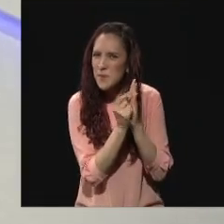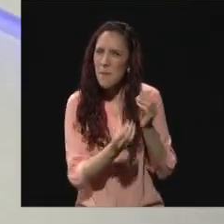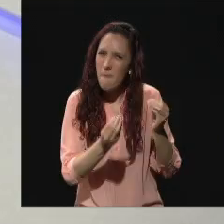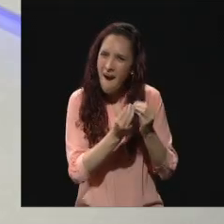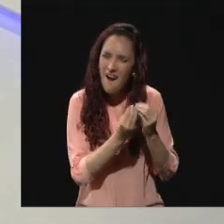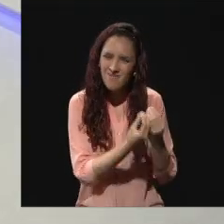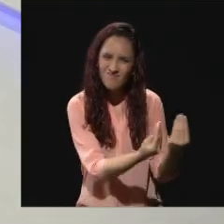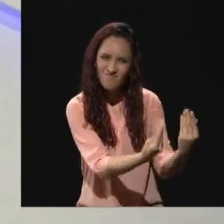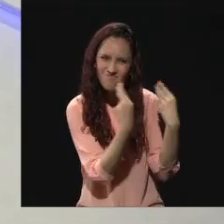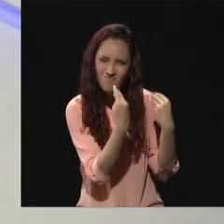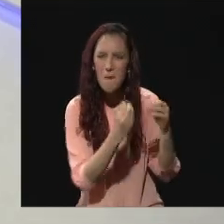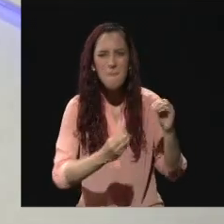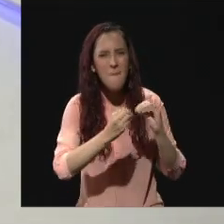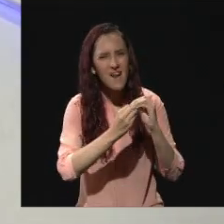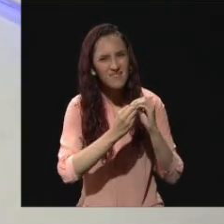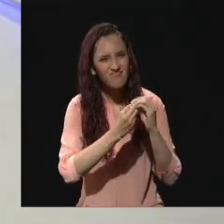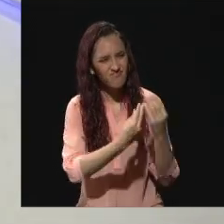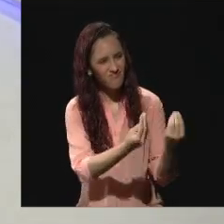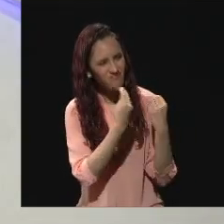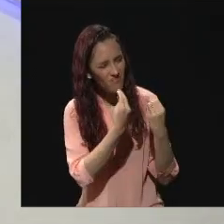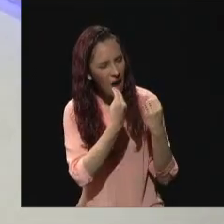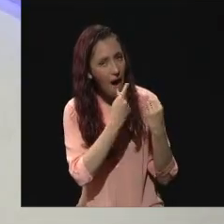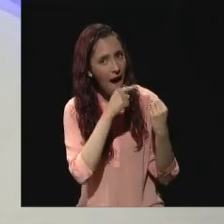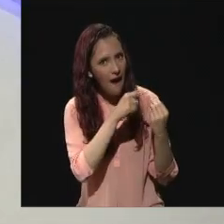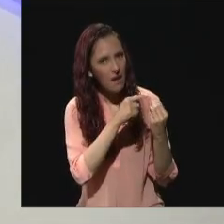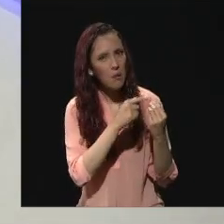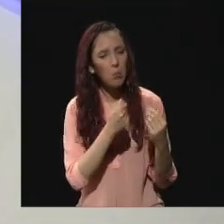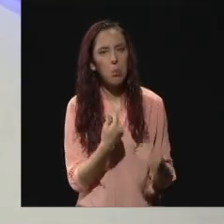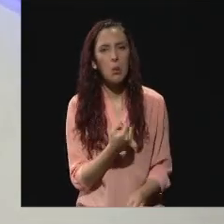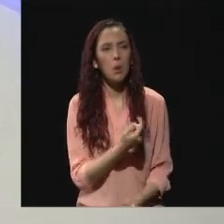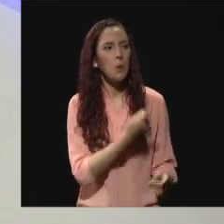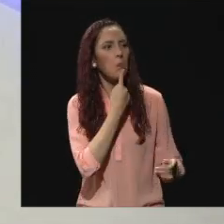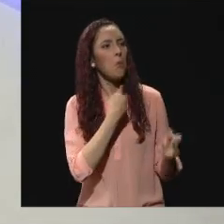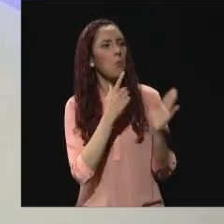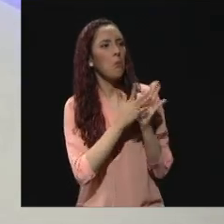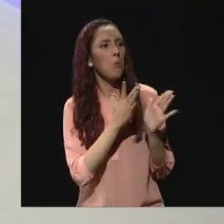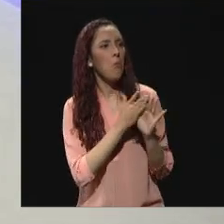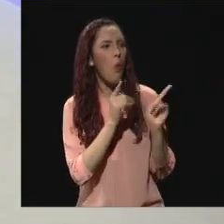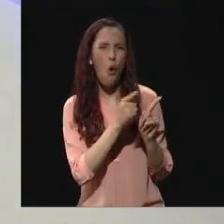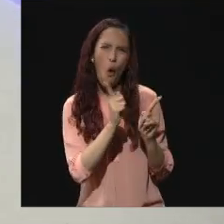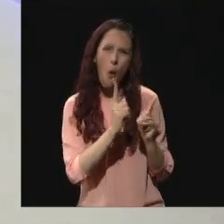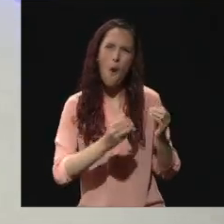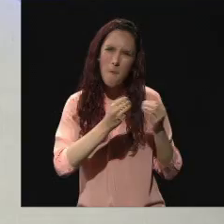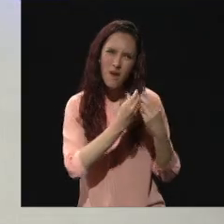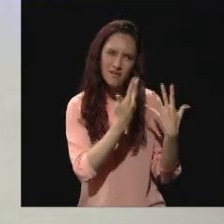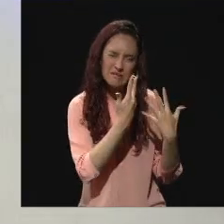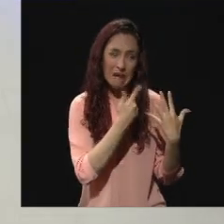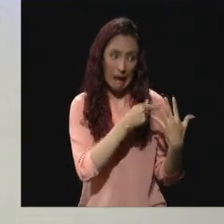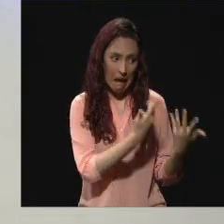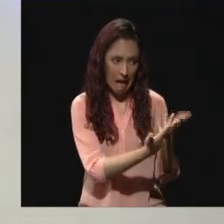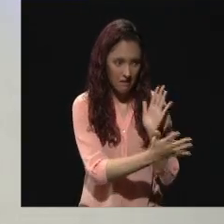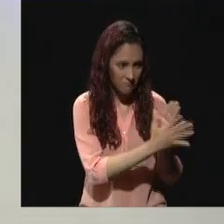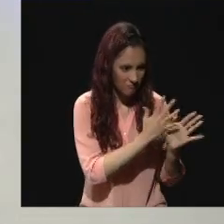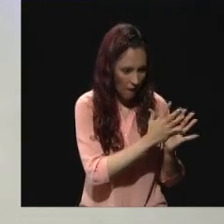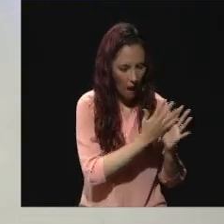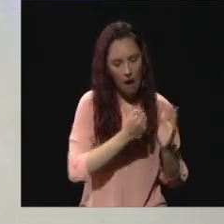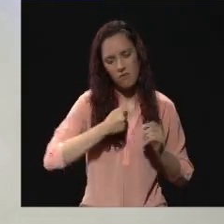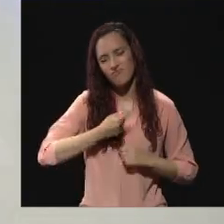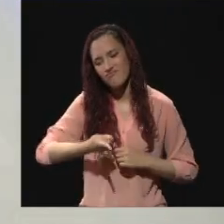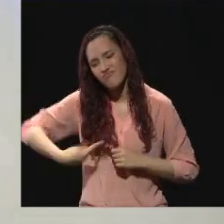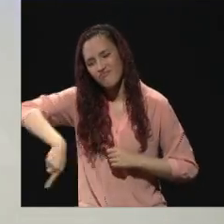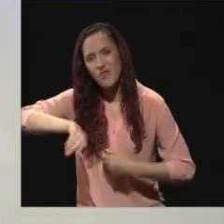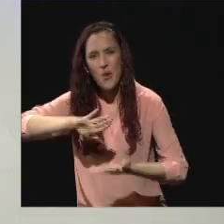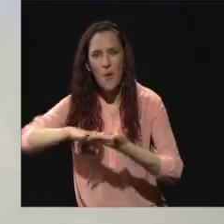capacitando para nosotros poder llevar esa información a toda la comunidad muchas gracias ese es el comentario